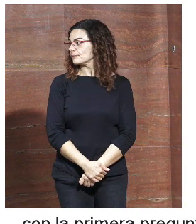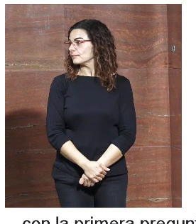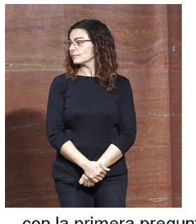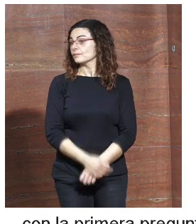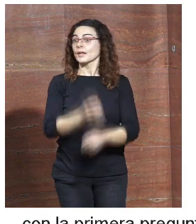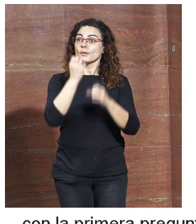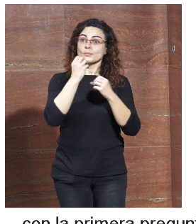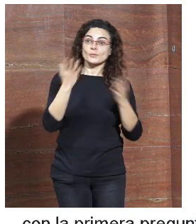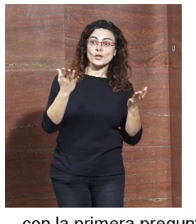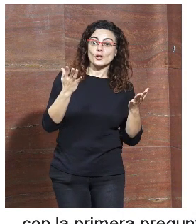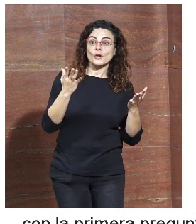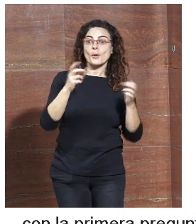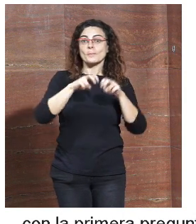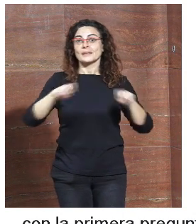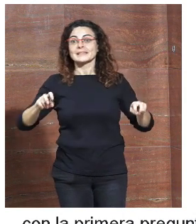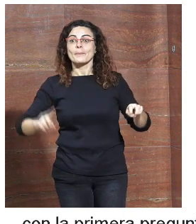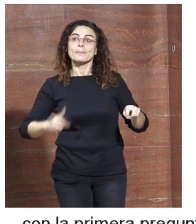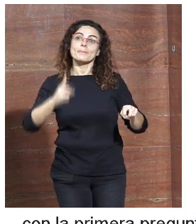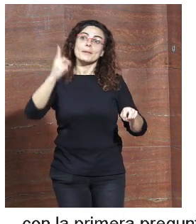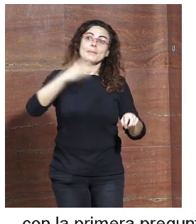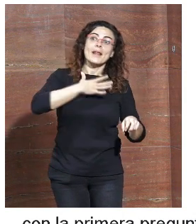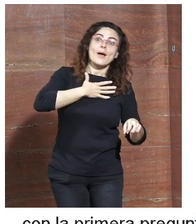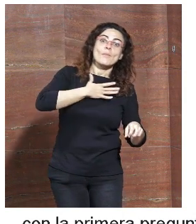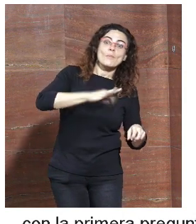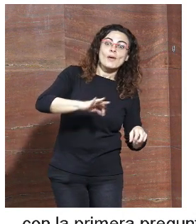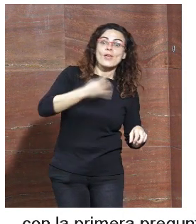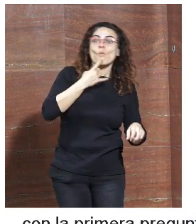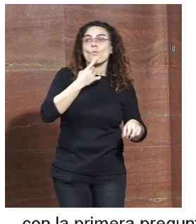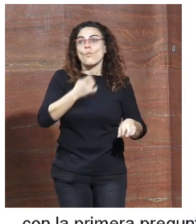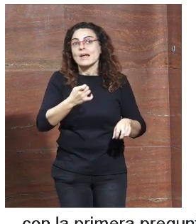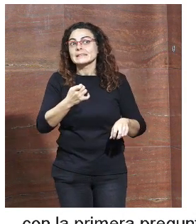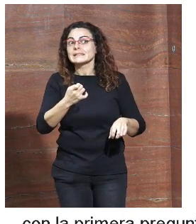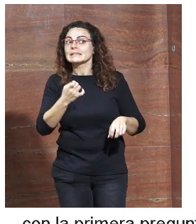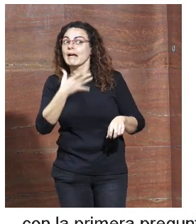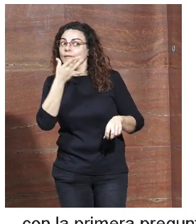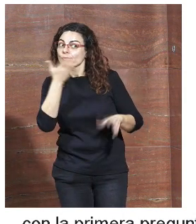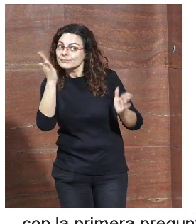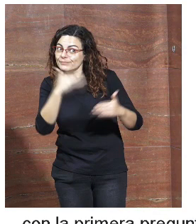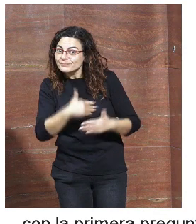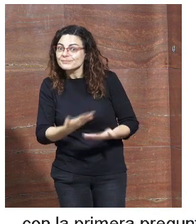Bueno, vamos a ver, es la primera mesa de la tarde, a lo mejor nos cuesta romper un poco el hielo.